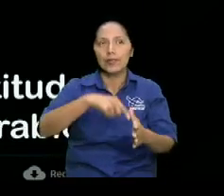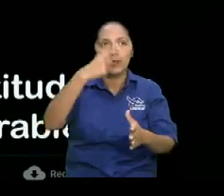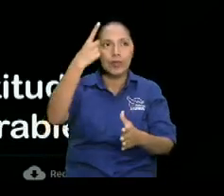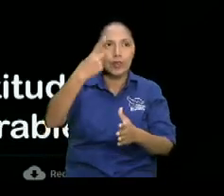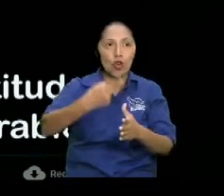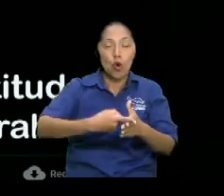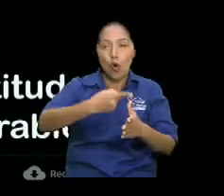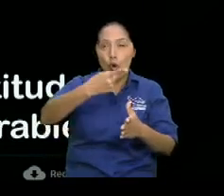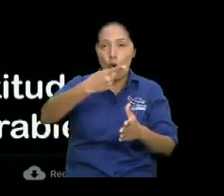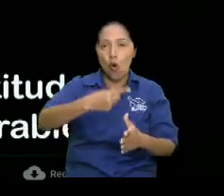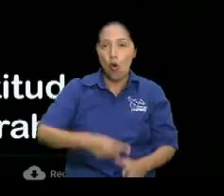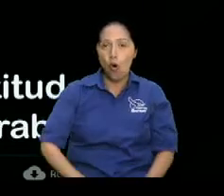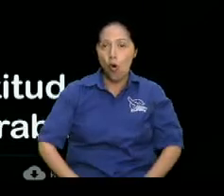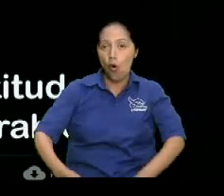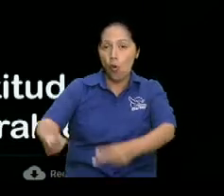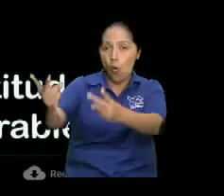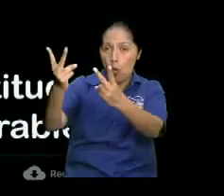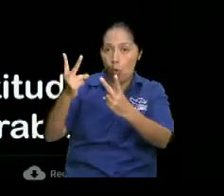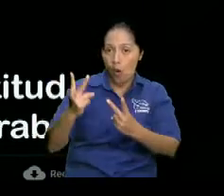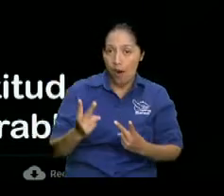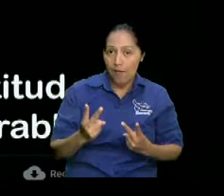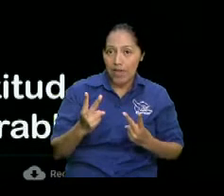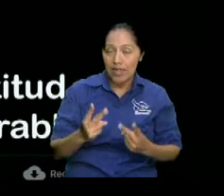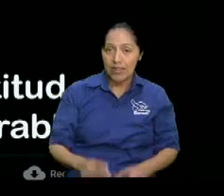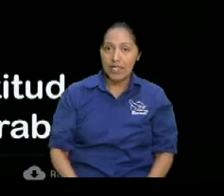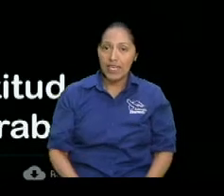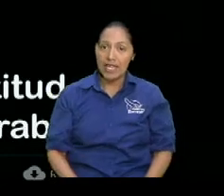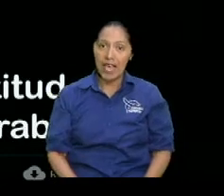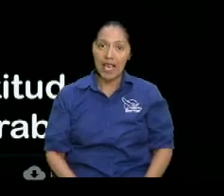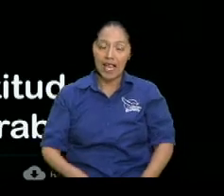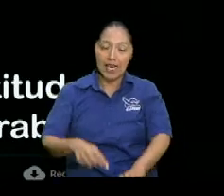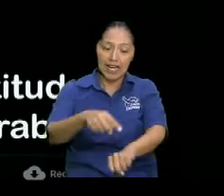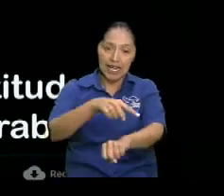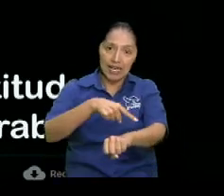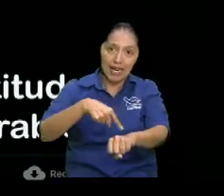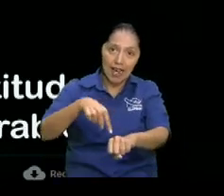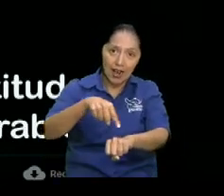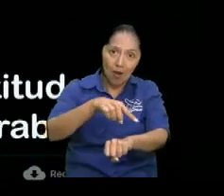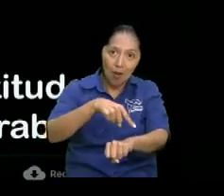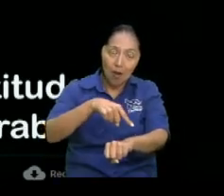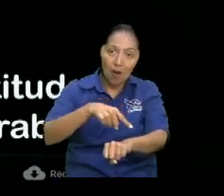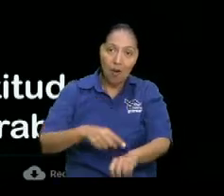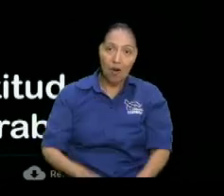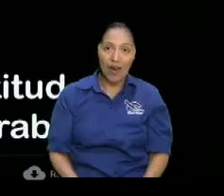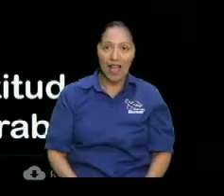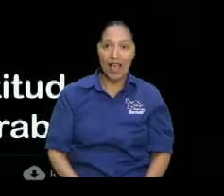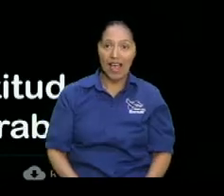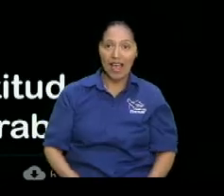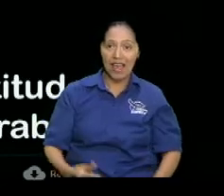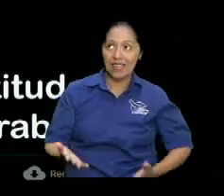Gracias, hermano. Cuando venía la hora de las ofrendas,